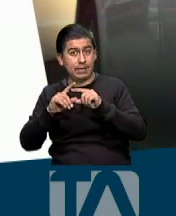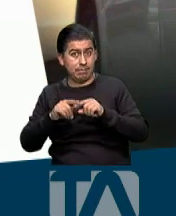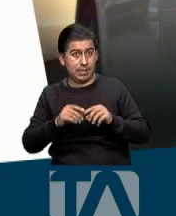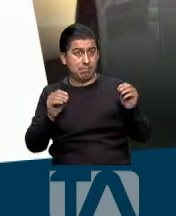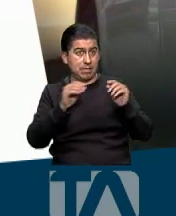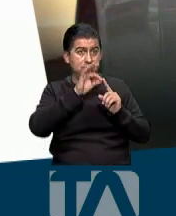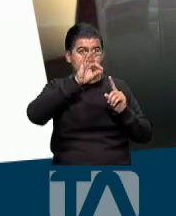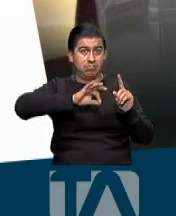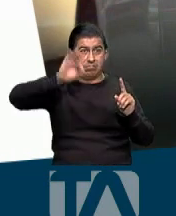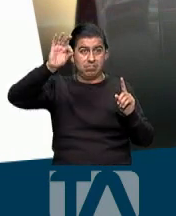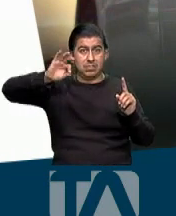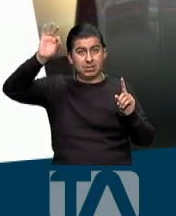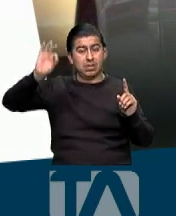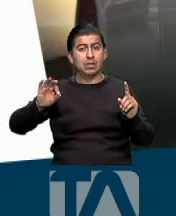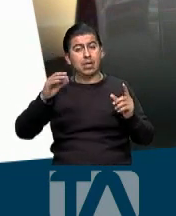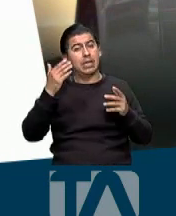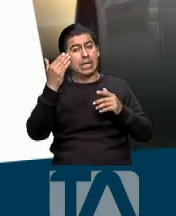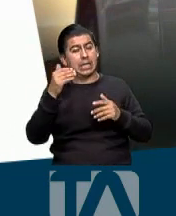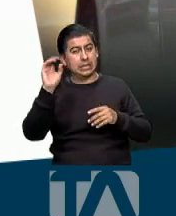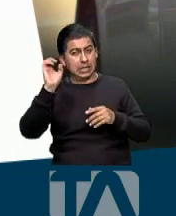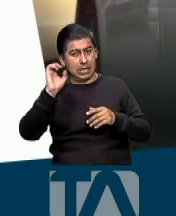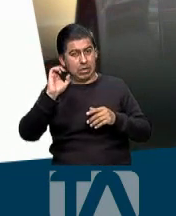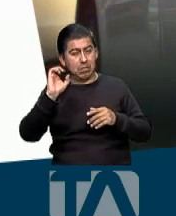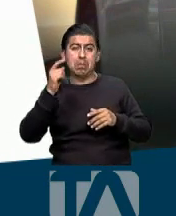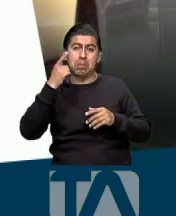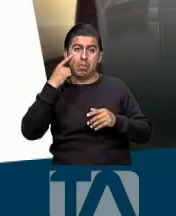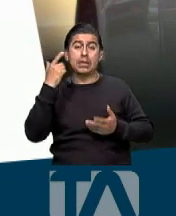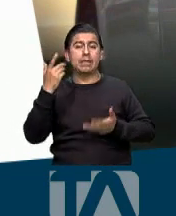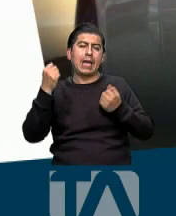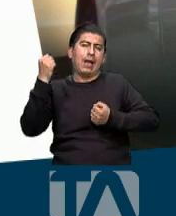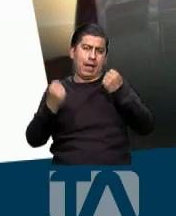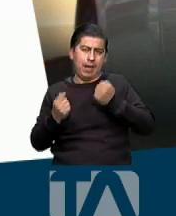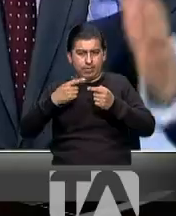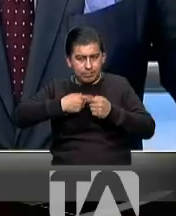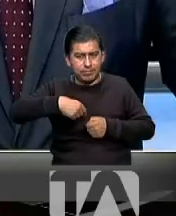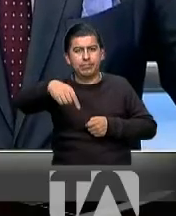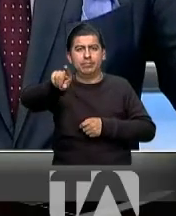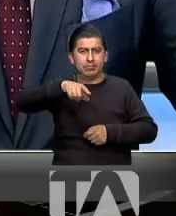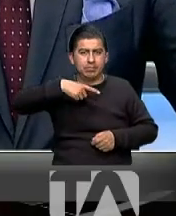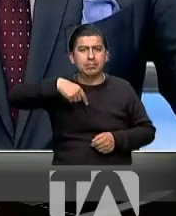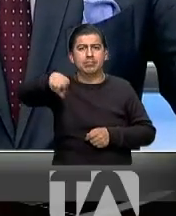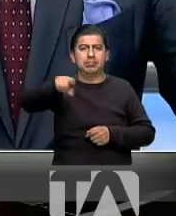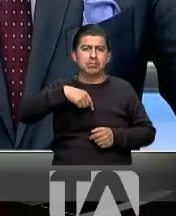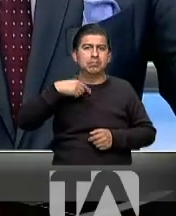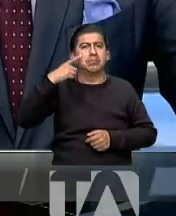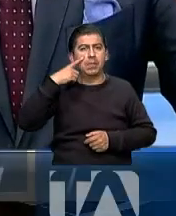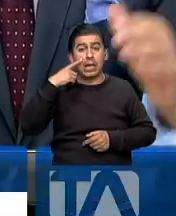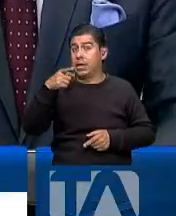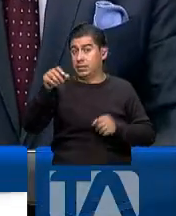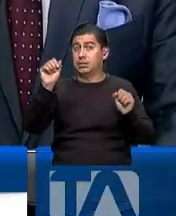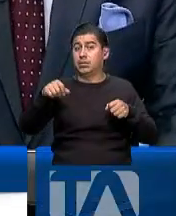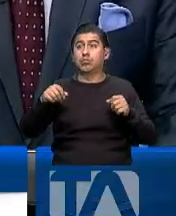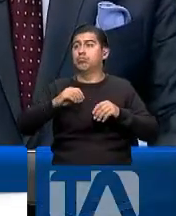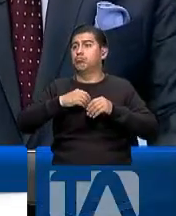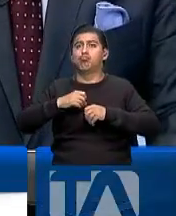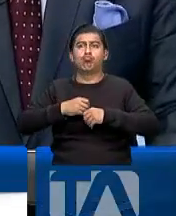contagio, podría ejecutarse a partir del 15 de enero, en la cual se permitirá el transporte privado. Ahí vamos a tener una restricción vehicular, es